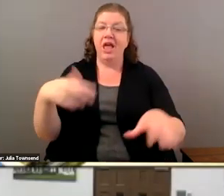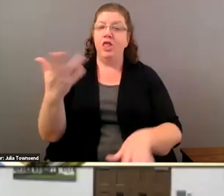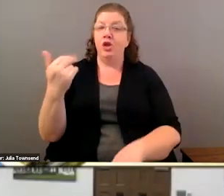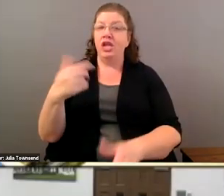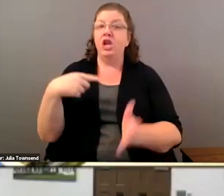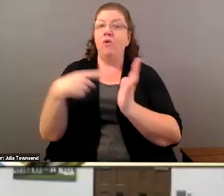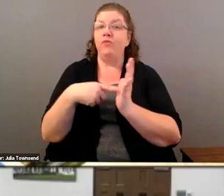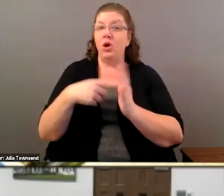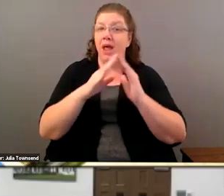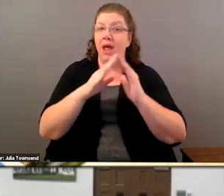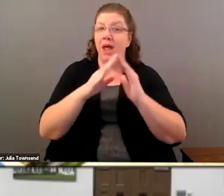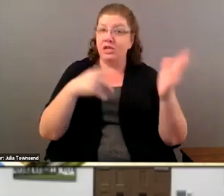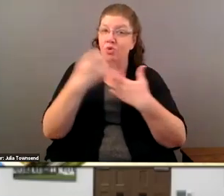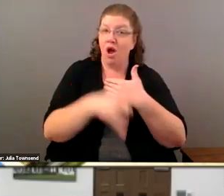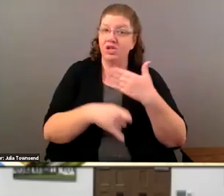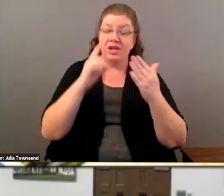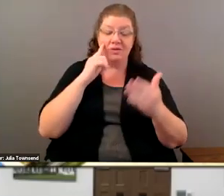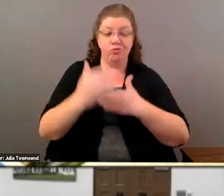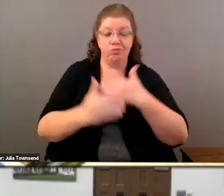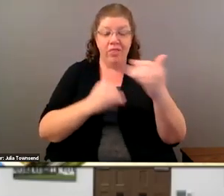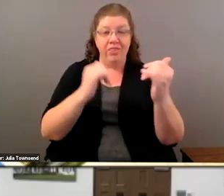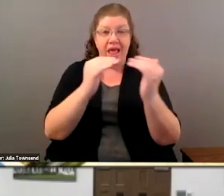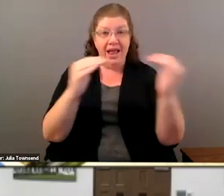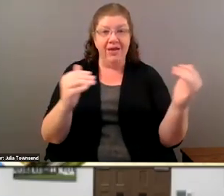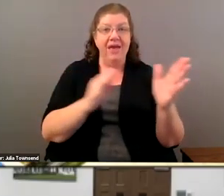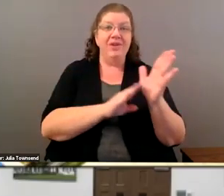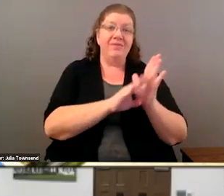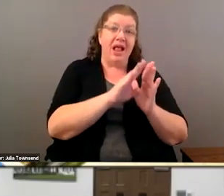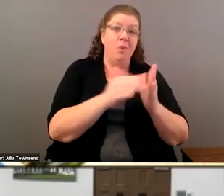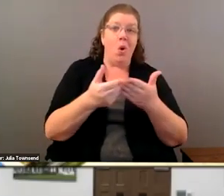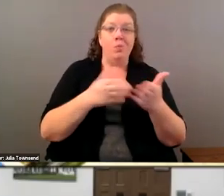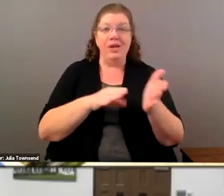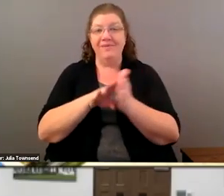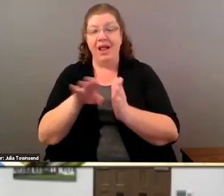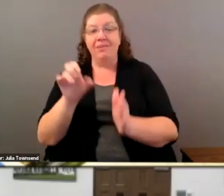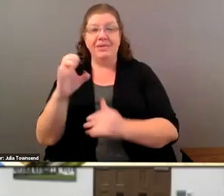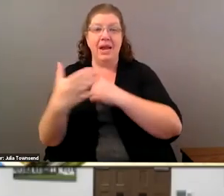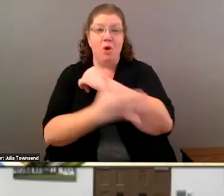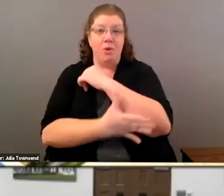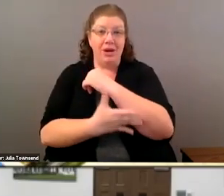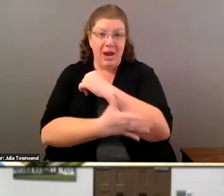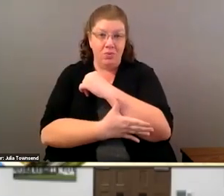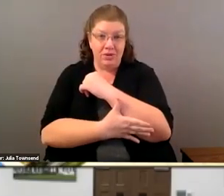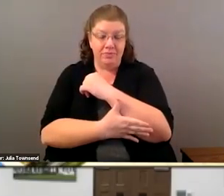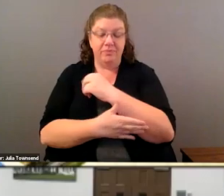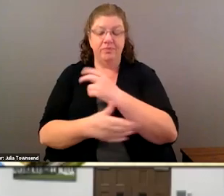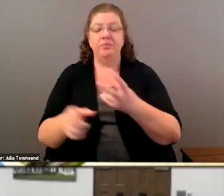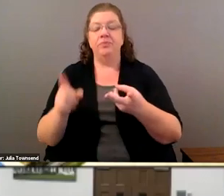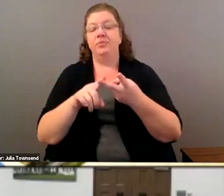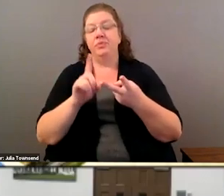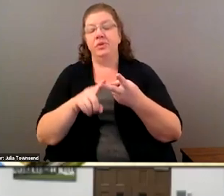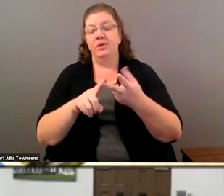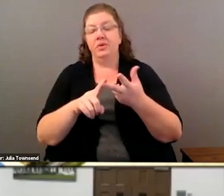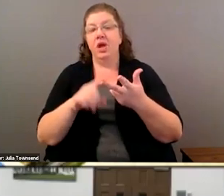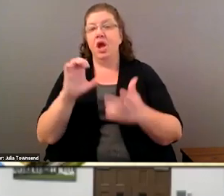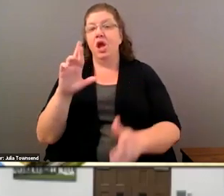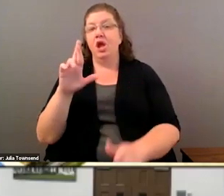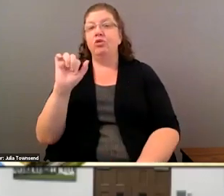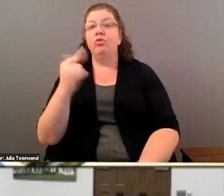la autoridad de vivienda se quiere santa bárbara tiene varios proyectos en el condado de santa barbara también tenemos a